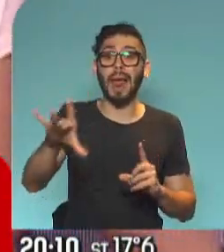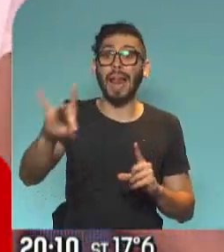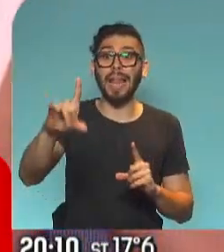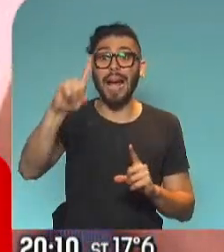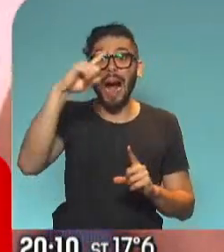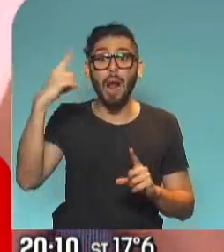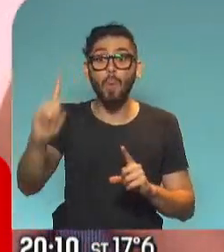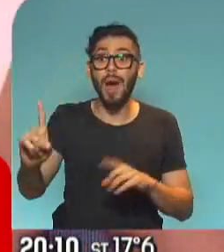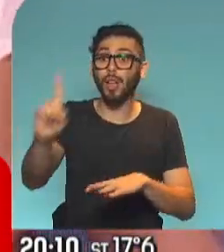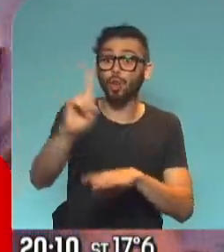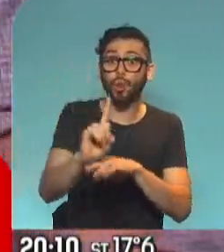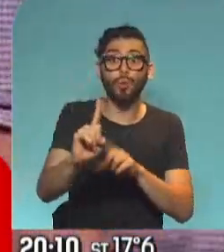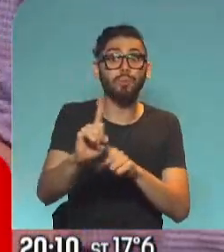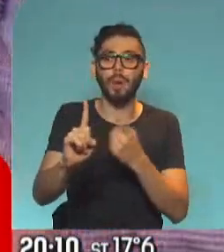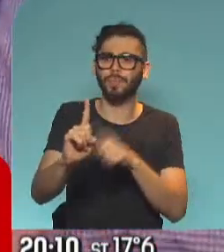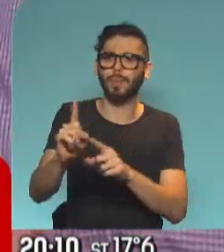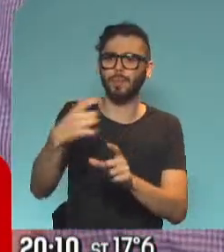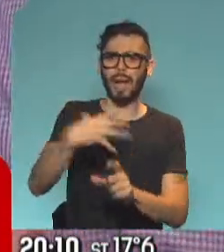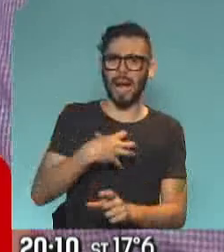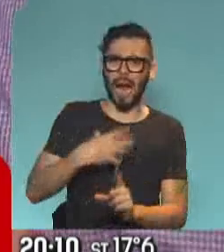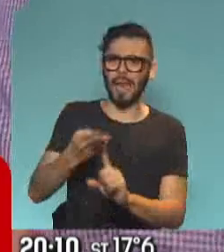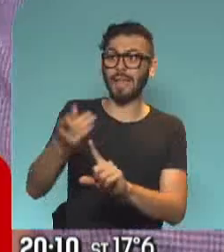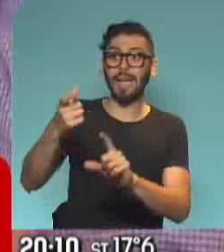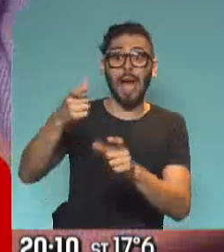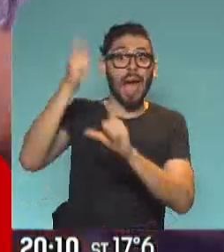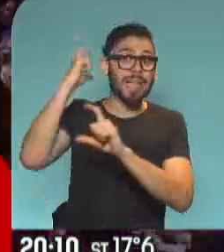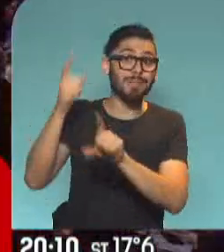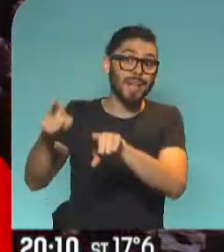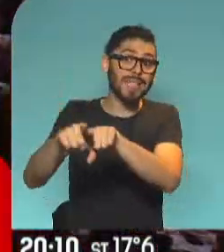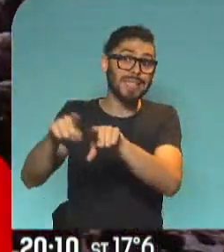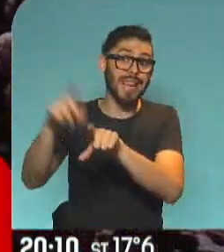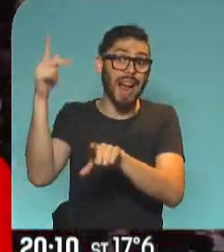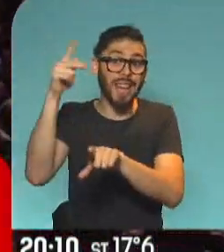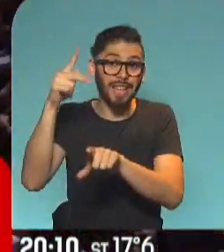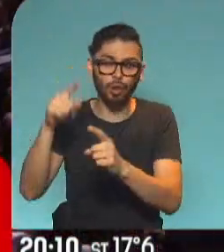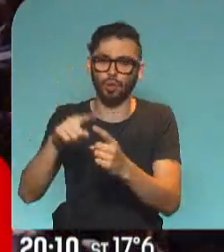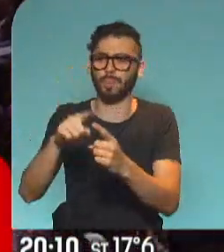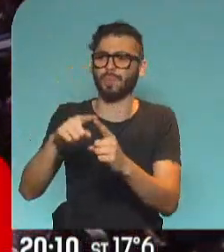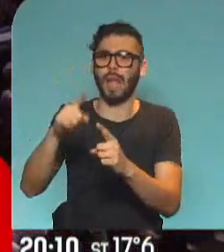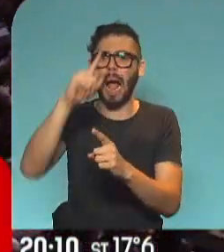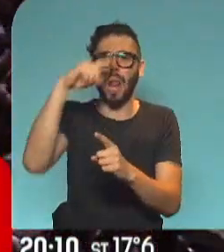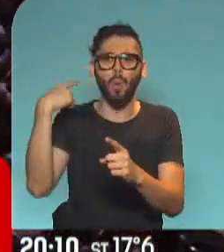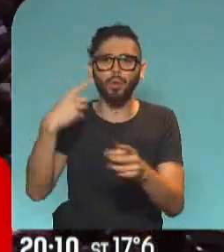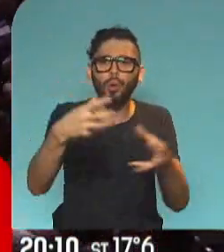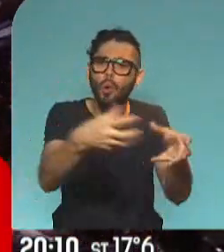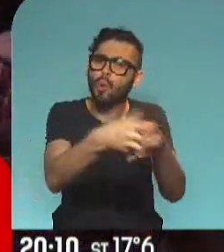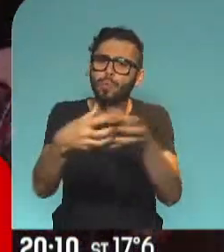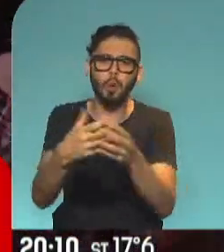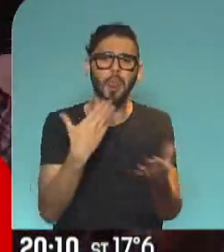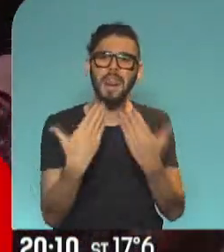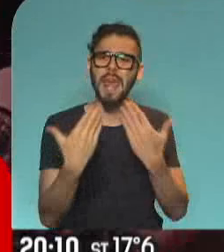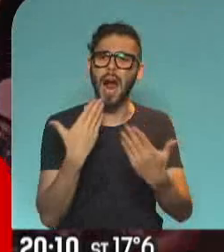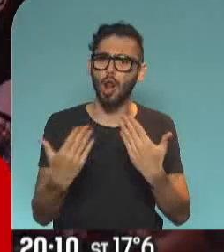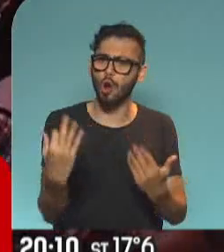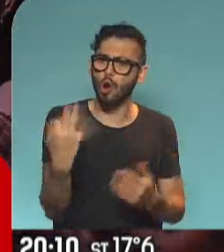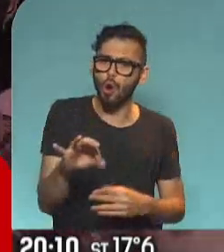sus características personales, por su experiencia política al lado de Néstor, por el diálogo que ofrecía Alberto con los distintos sectores, por la búsqueda